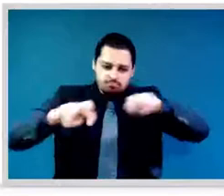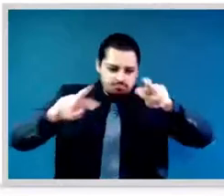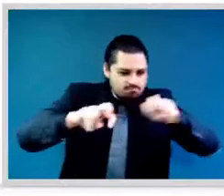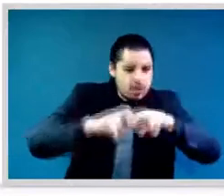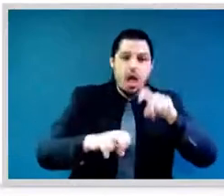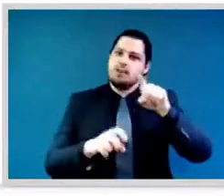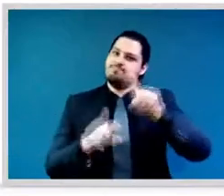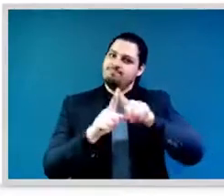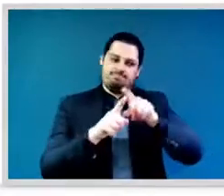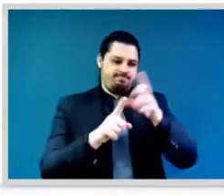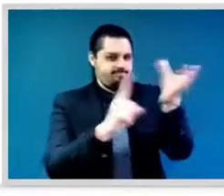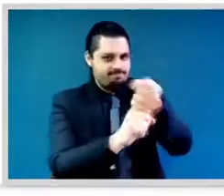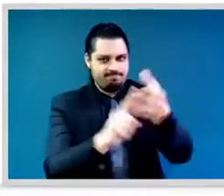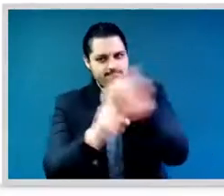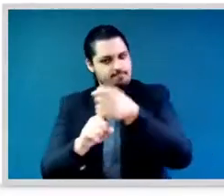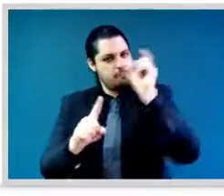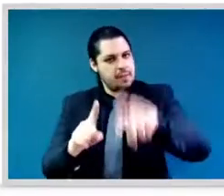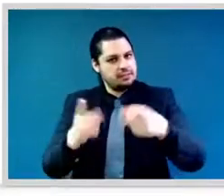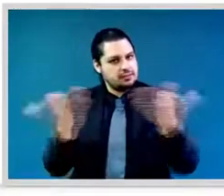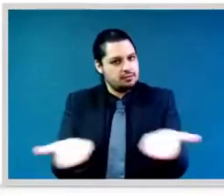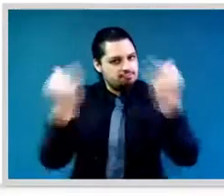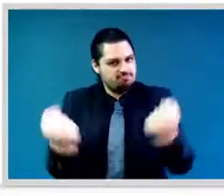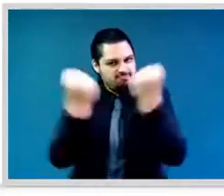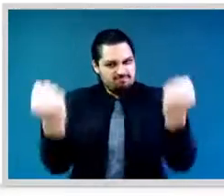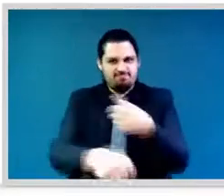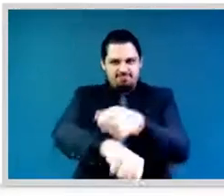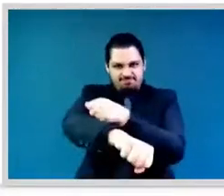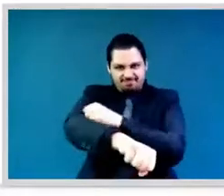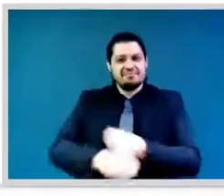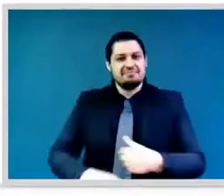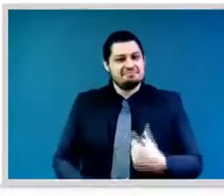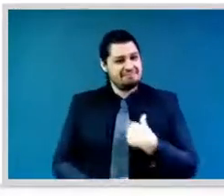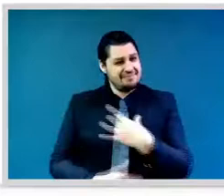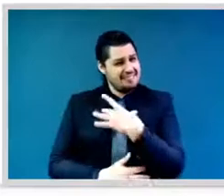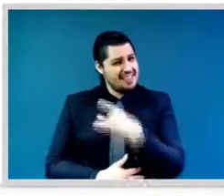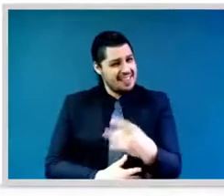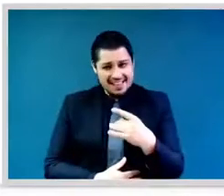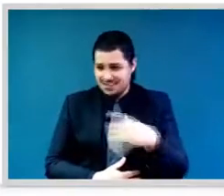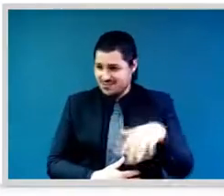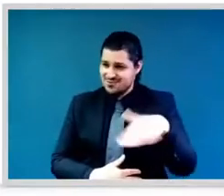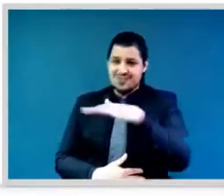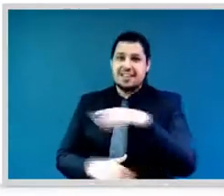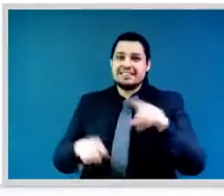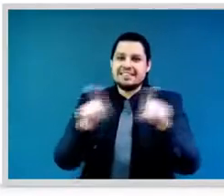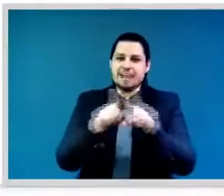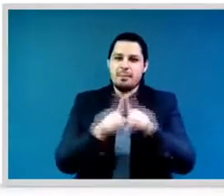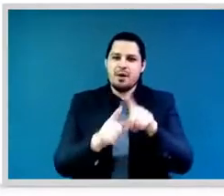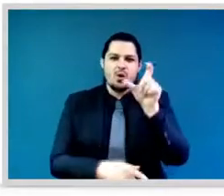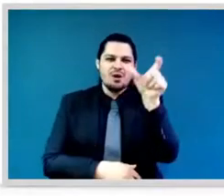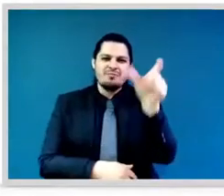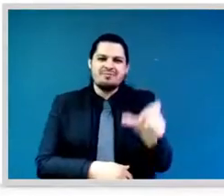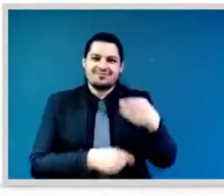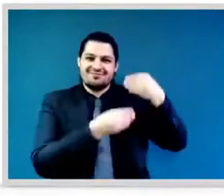intergeneracional. Porque cuando hablamos de Beijing, cuando hablamos